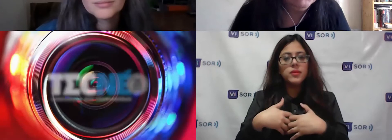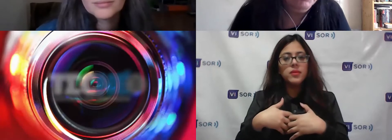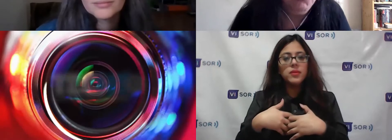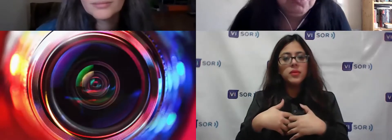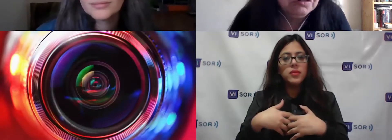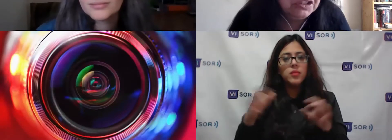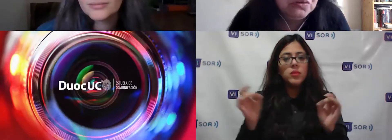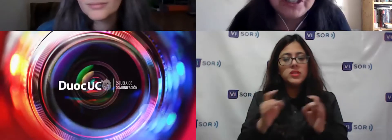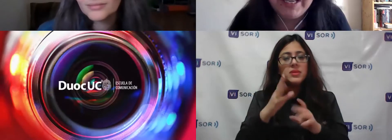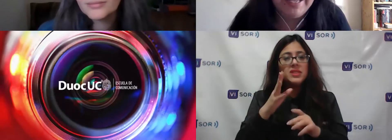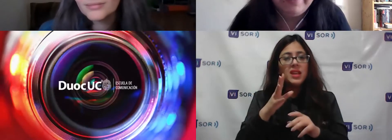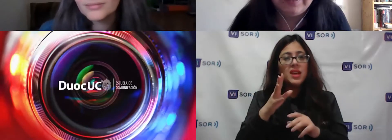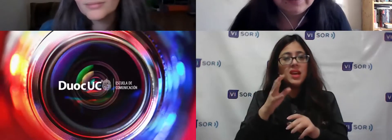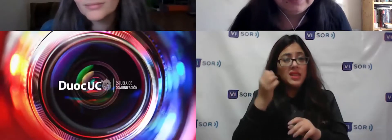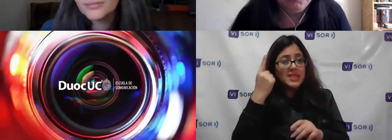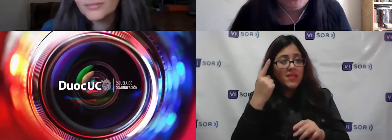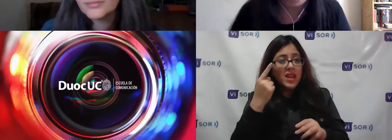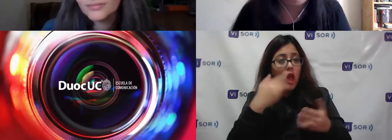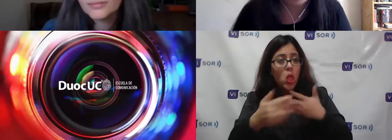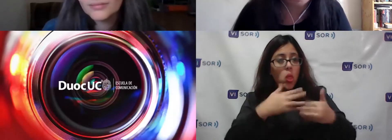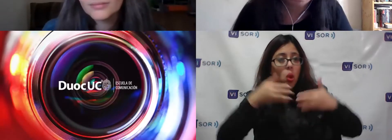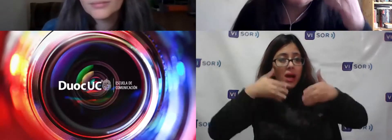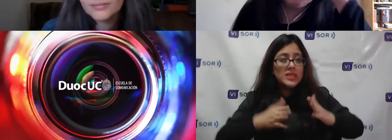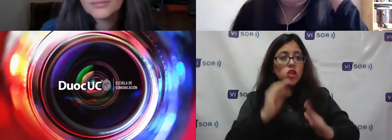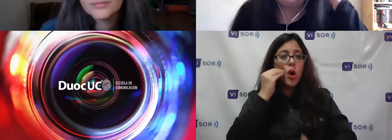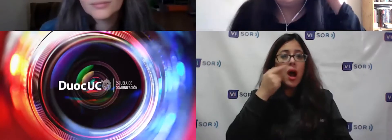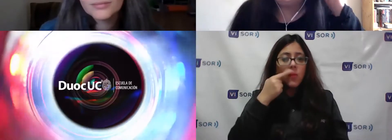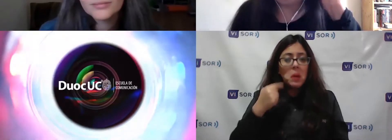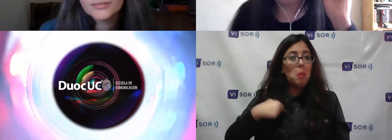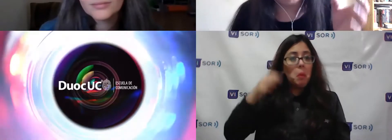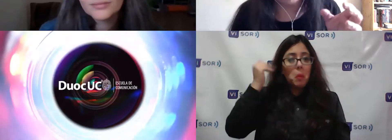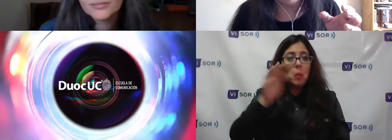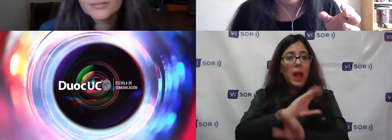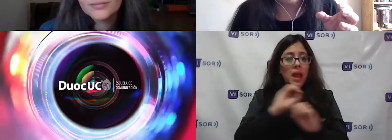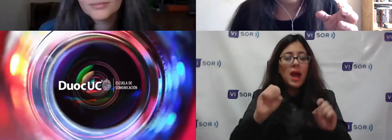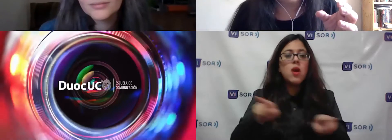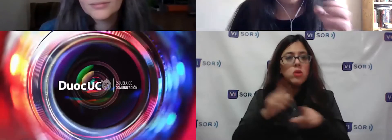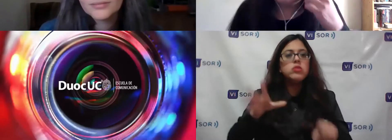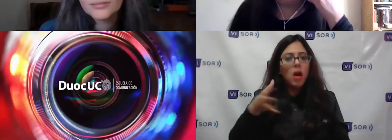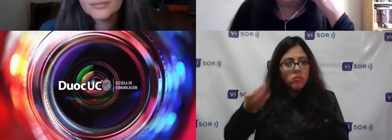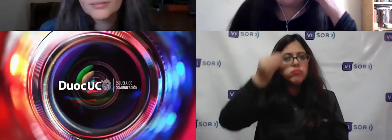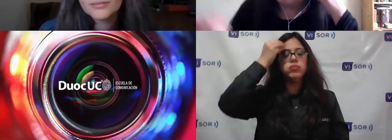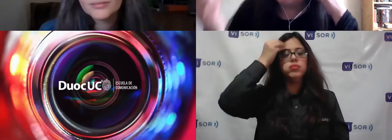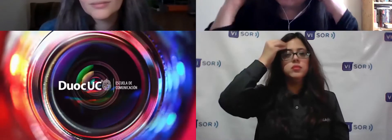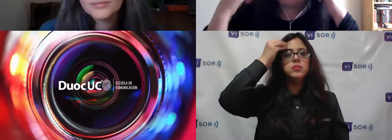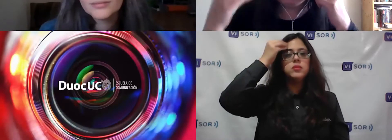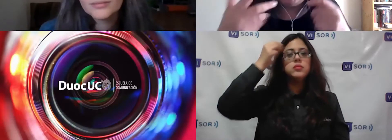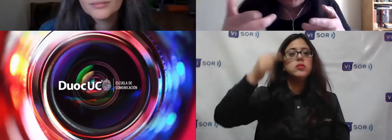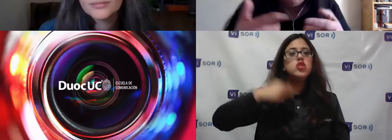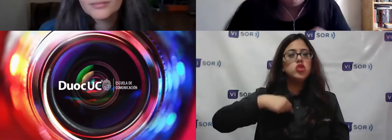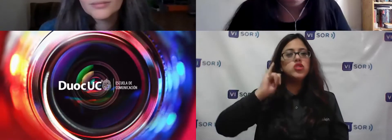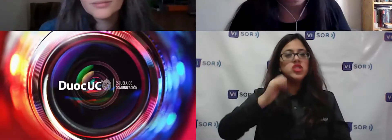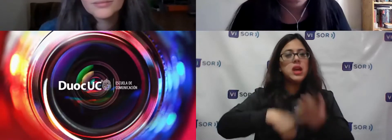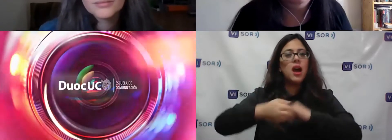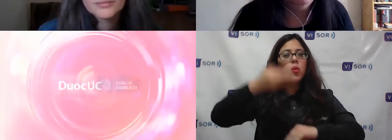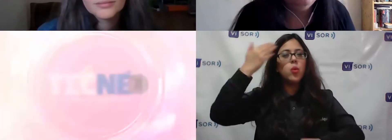nació mi abuelo contestó no sabía nada como aquí y tomé esa conciencia y por otra parte yo si alguna vez años atrás cuando era chica